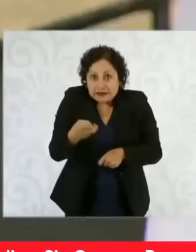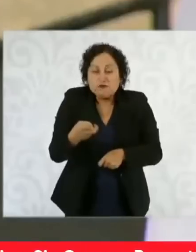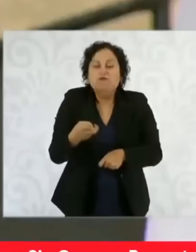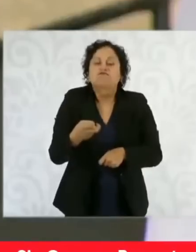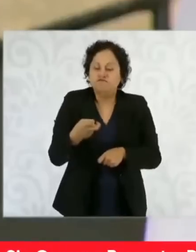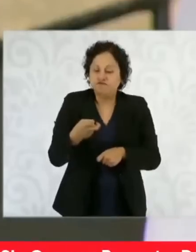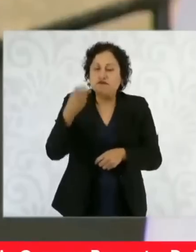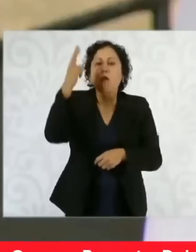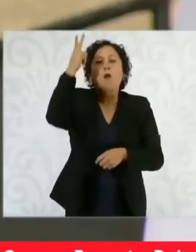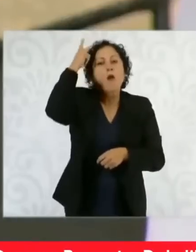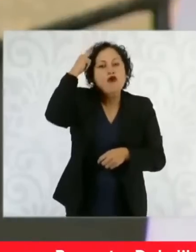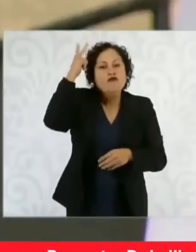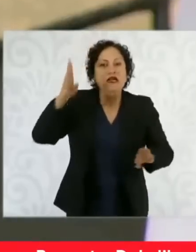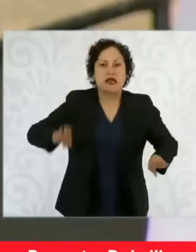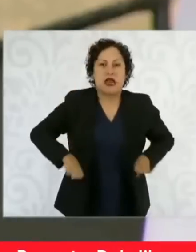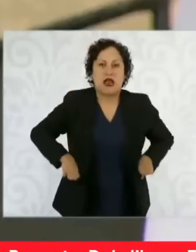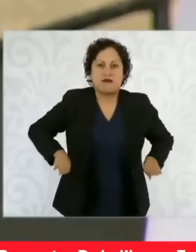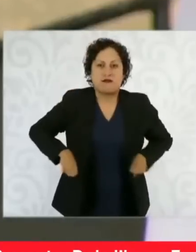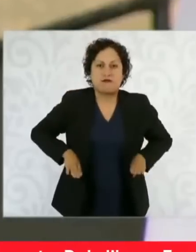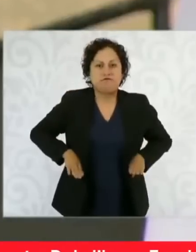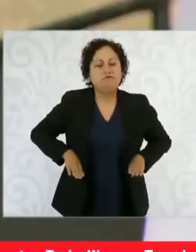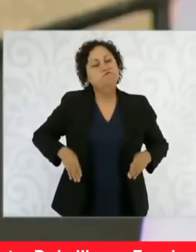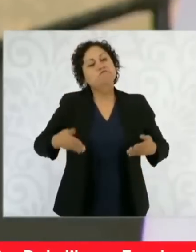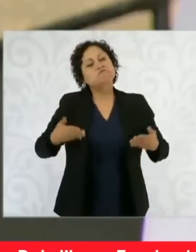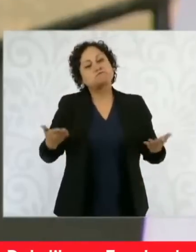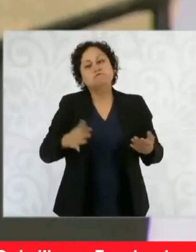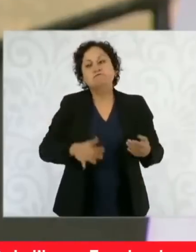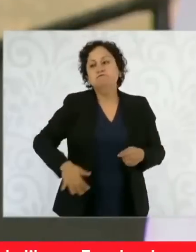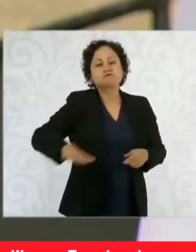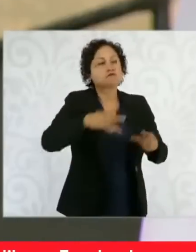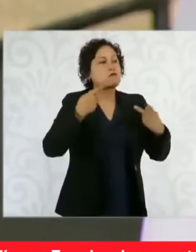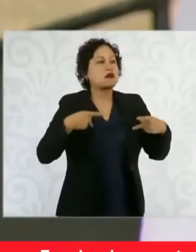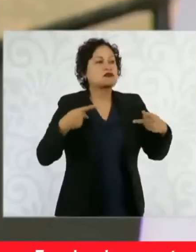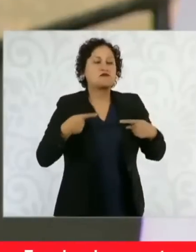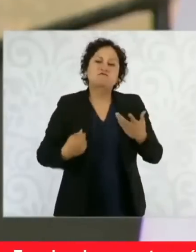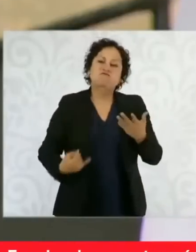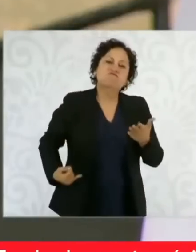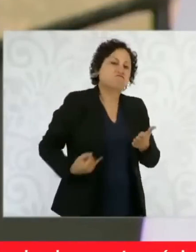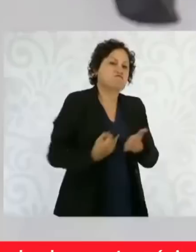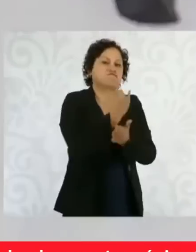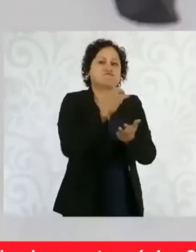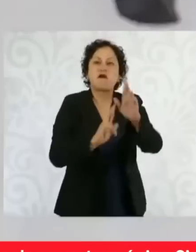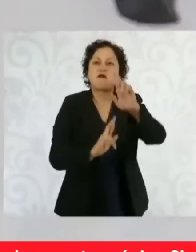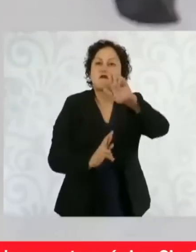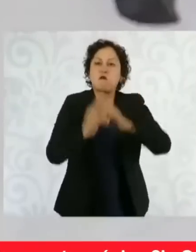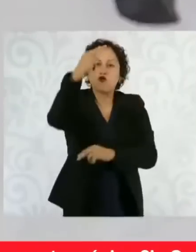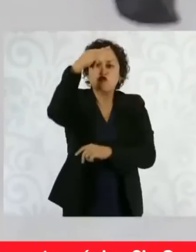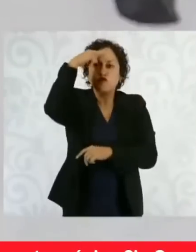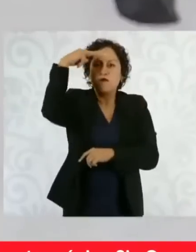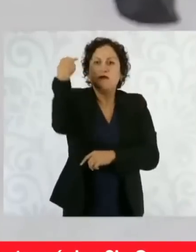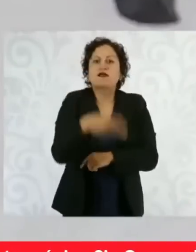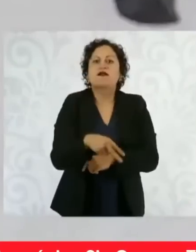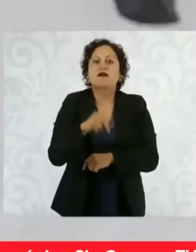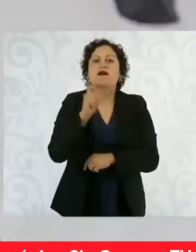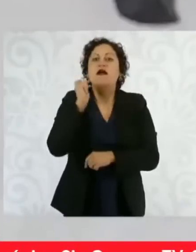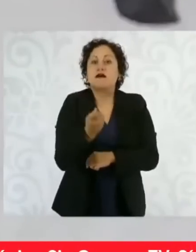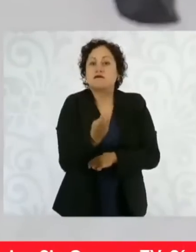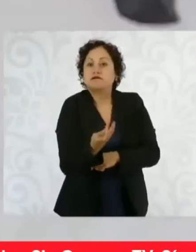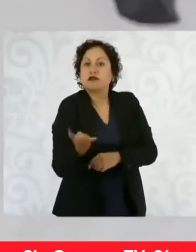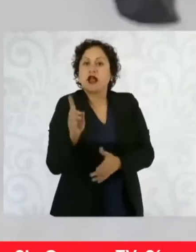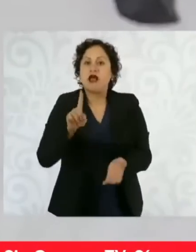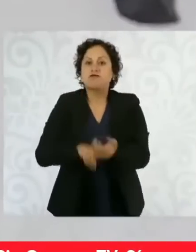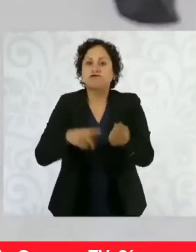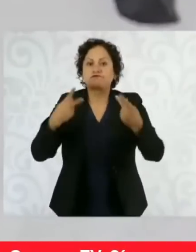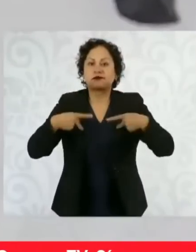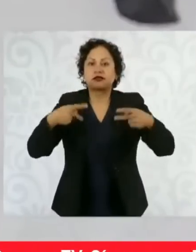porfiriato. Por eso surgió la Revolución Mexicana, con precursores inteligentes, valientes